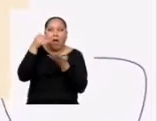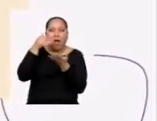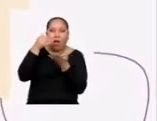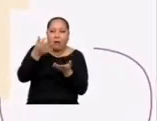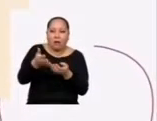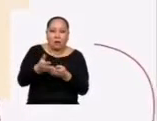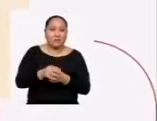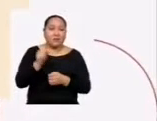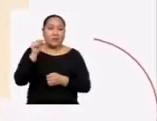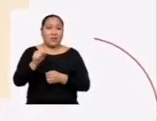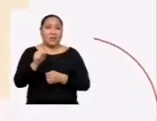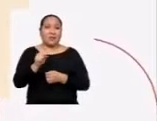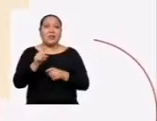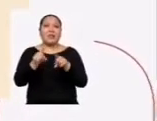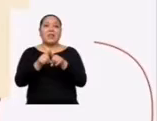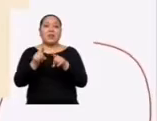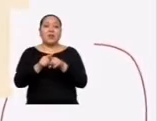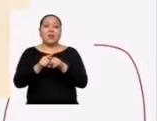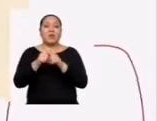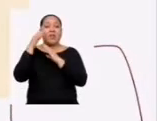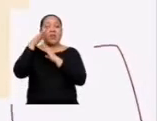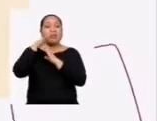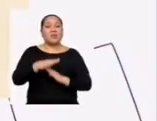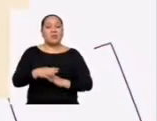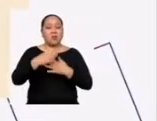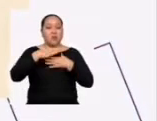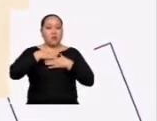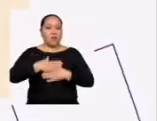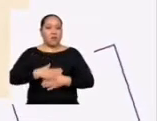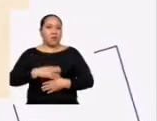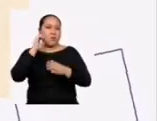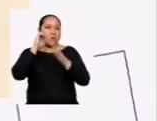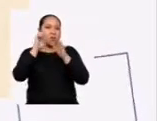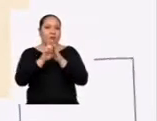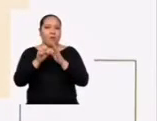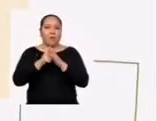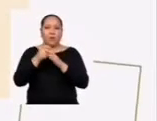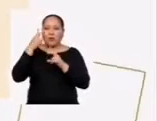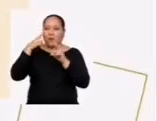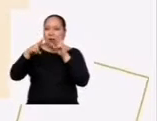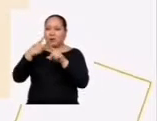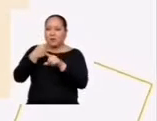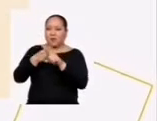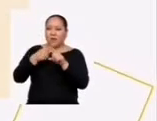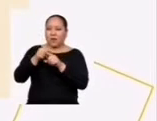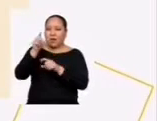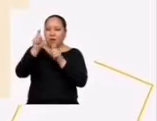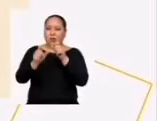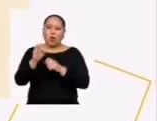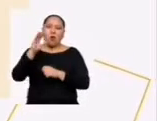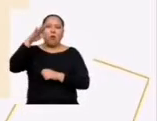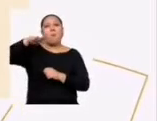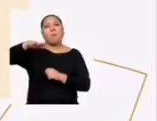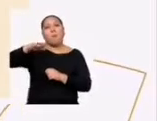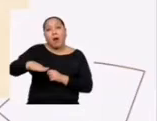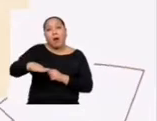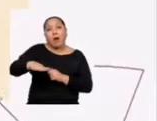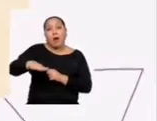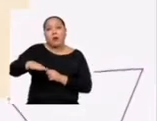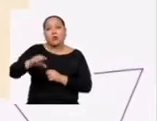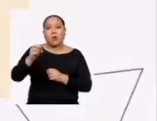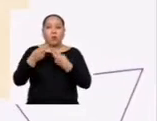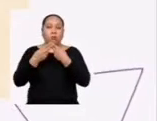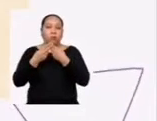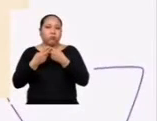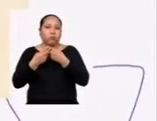una discriminación por lo físico. Por ejemplo, cuando tratas distinto a las personas porque son bajas de estatura, por su